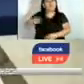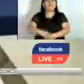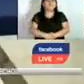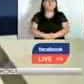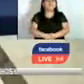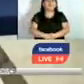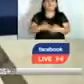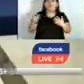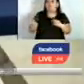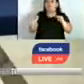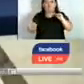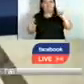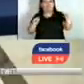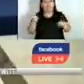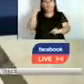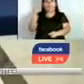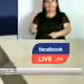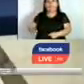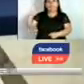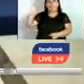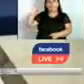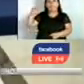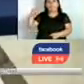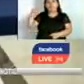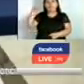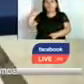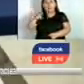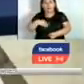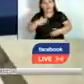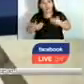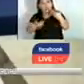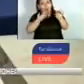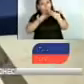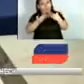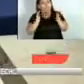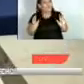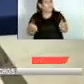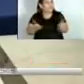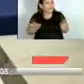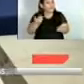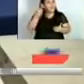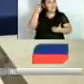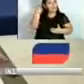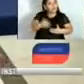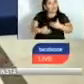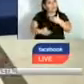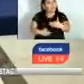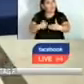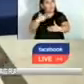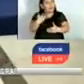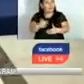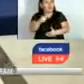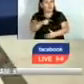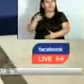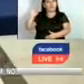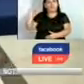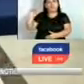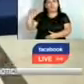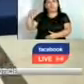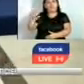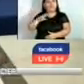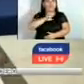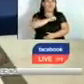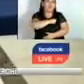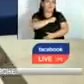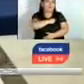Chalatenango. Ante esto, el fiscal Raúl Melara ha explicado cuál es el proceso que han seguido como Fiscalía General de la